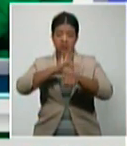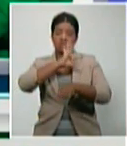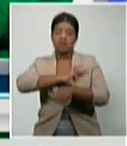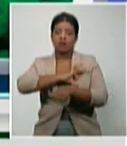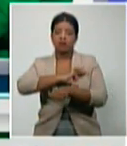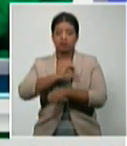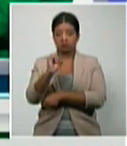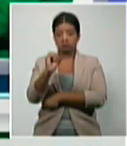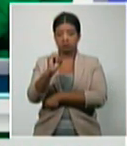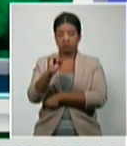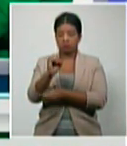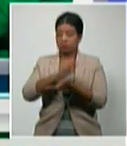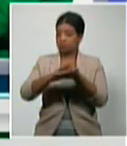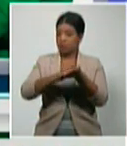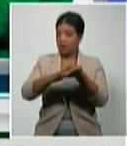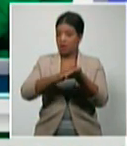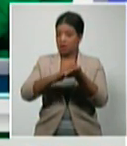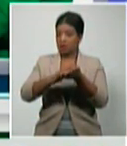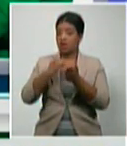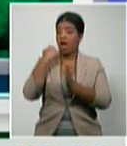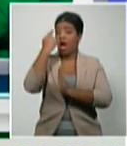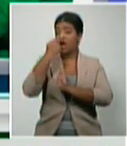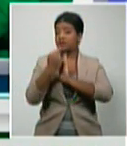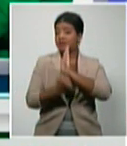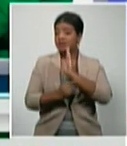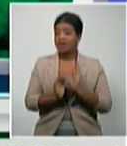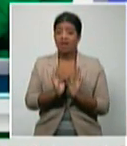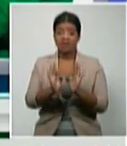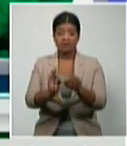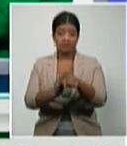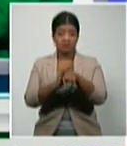característica que reiteramos, y en el acumulado el